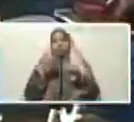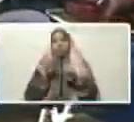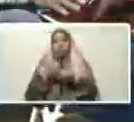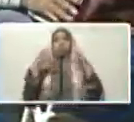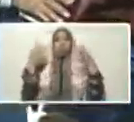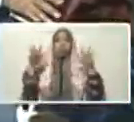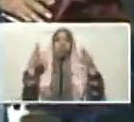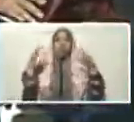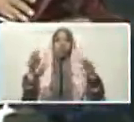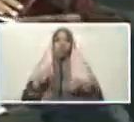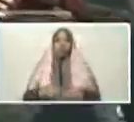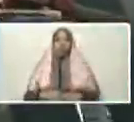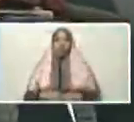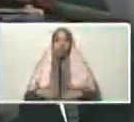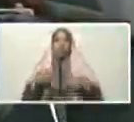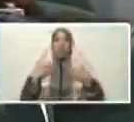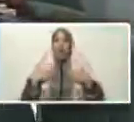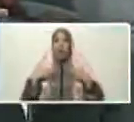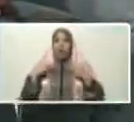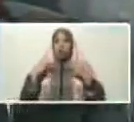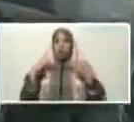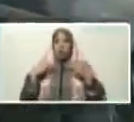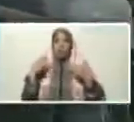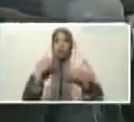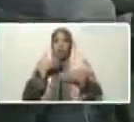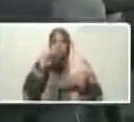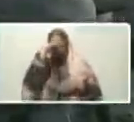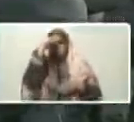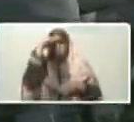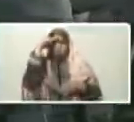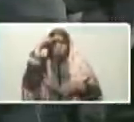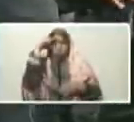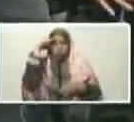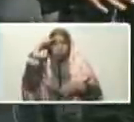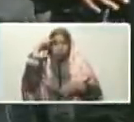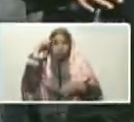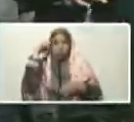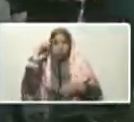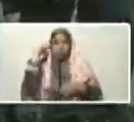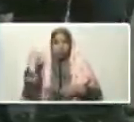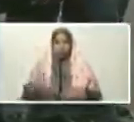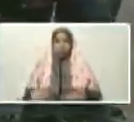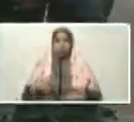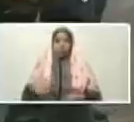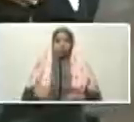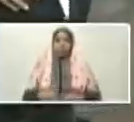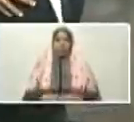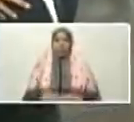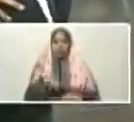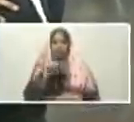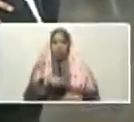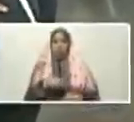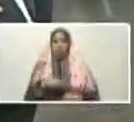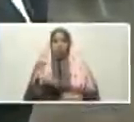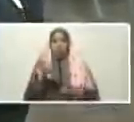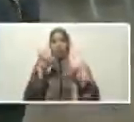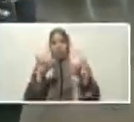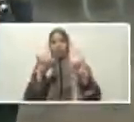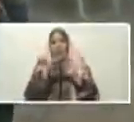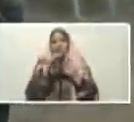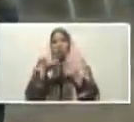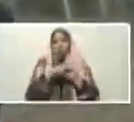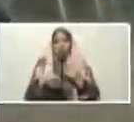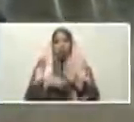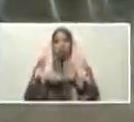nos llega a la cabeza miren un elemento primordial pues en este orden de ideas